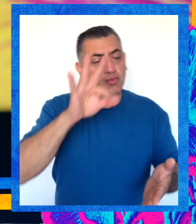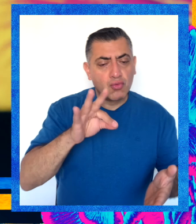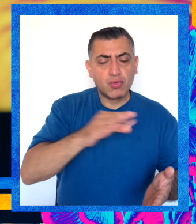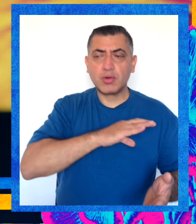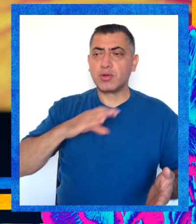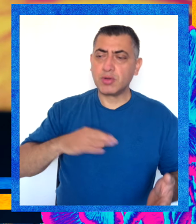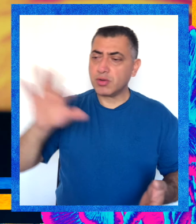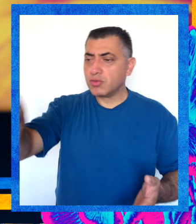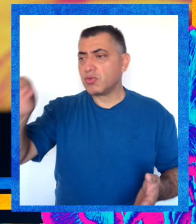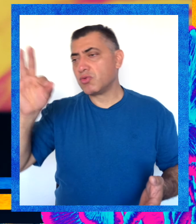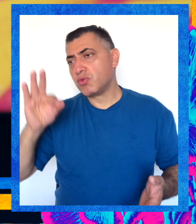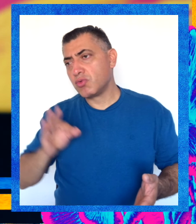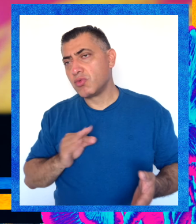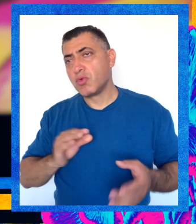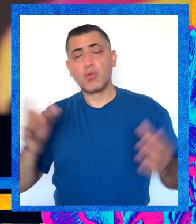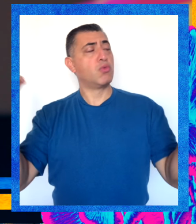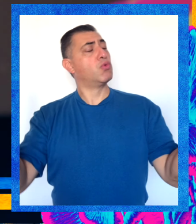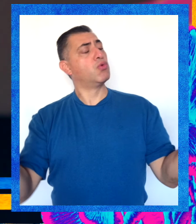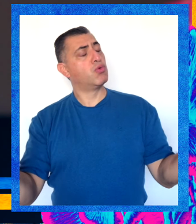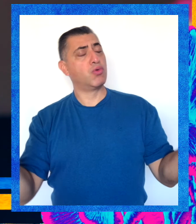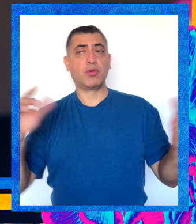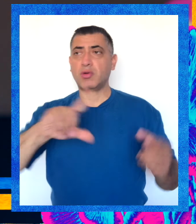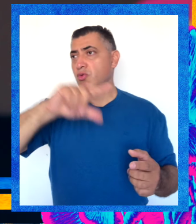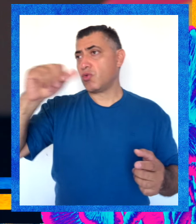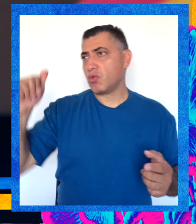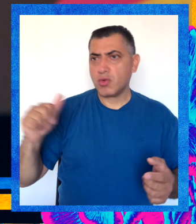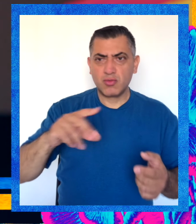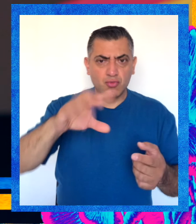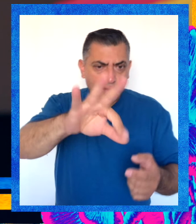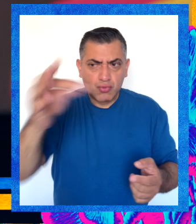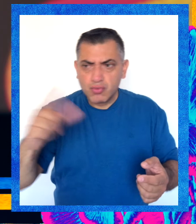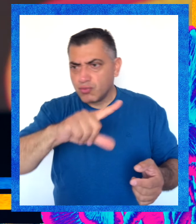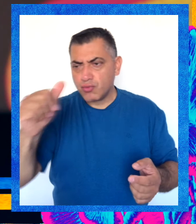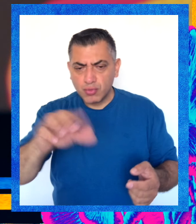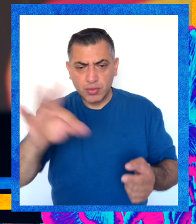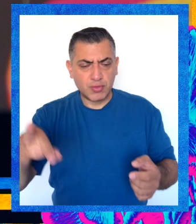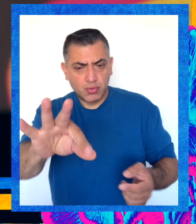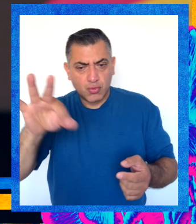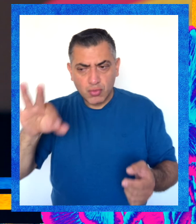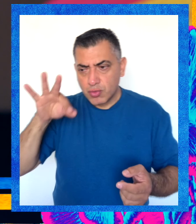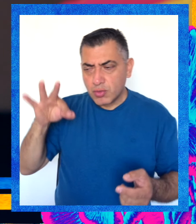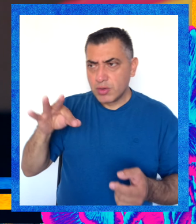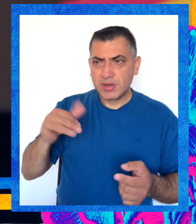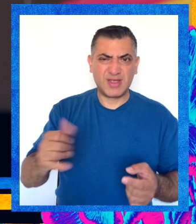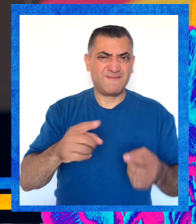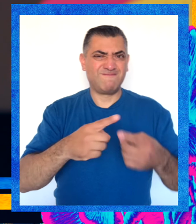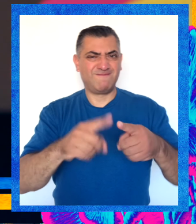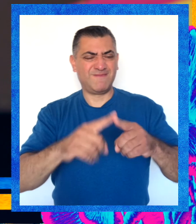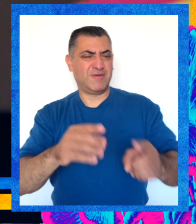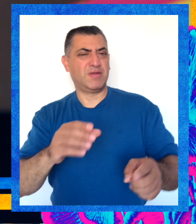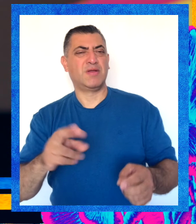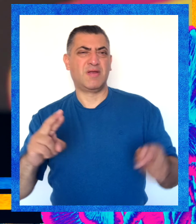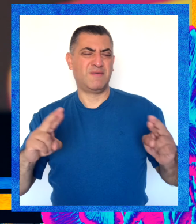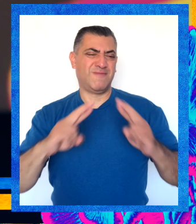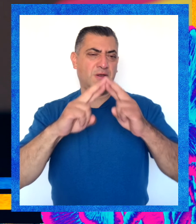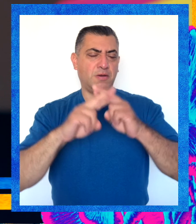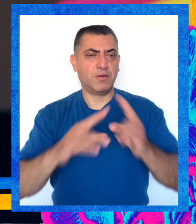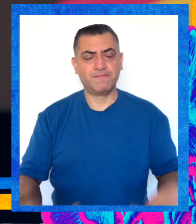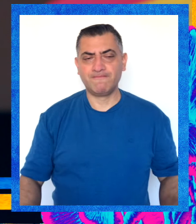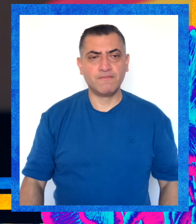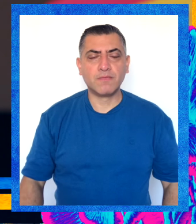cristianismo algo del budismo algo del hinduismo y que en general entonces tu propio canon y tu propio canon religioso